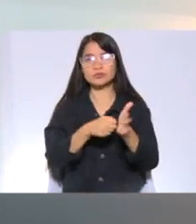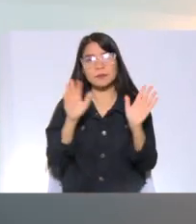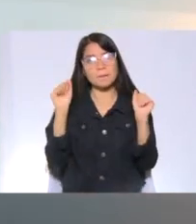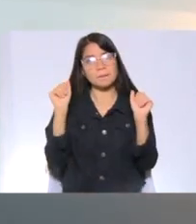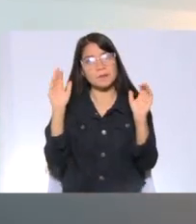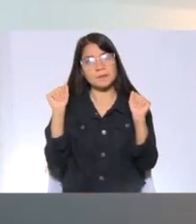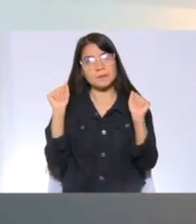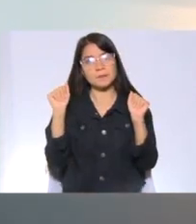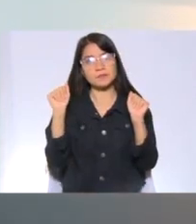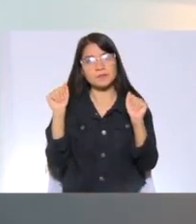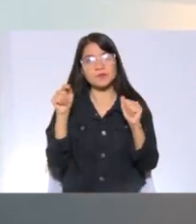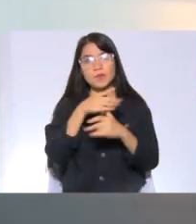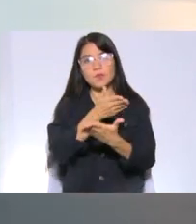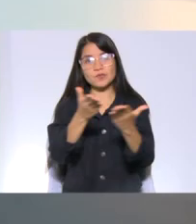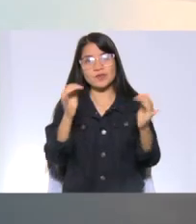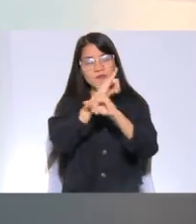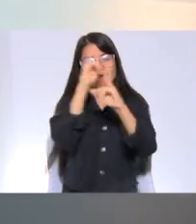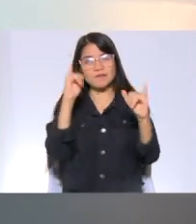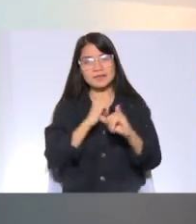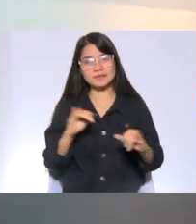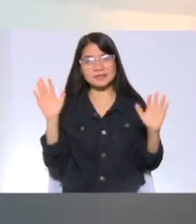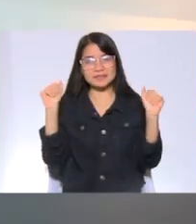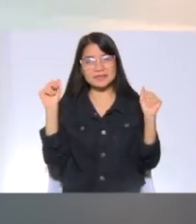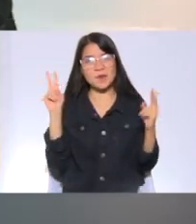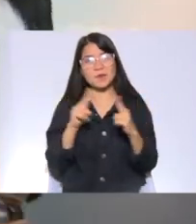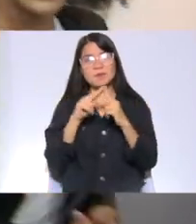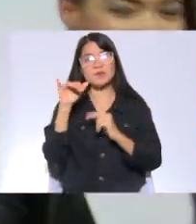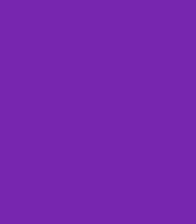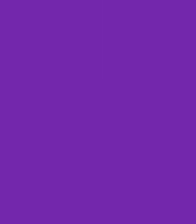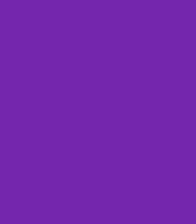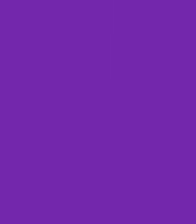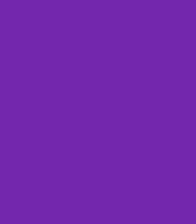todos los seres sean muy, muy felices. ¡Chau! ¡Hasta el lunes! ¡Gracias!